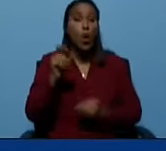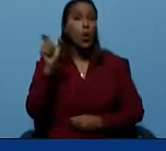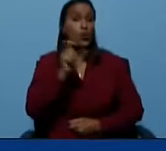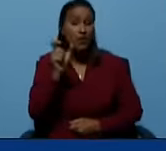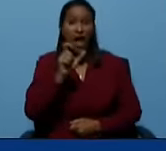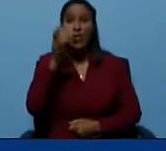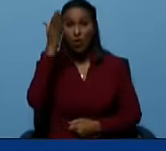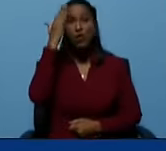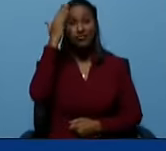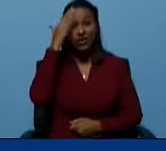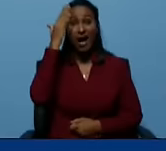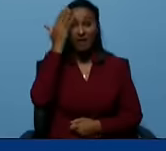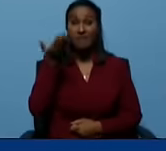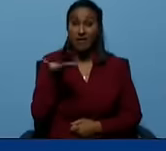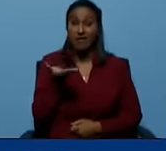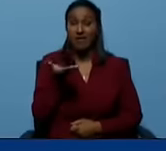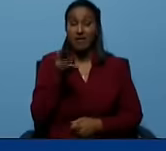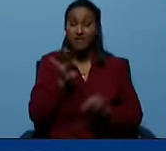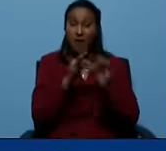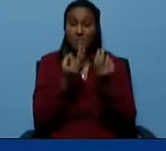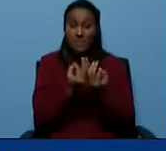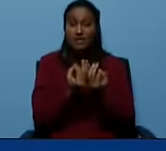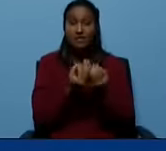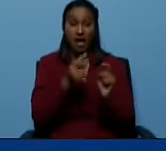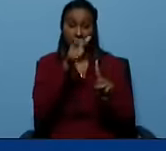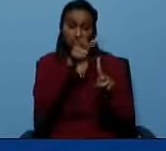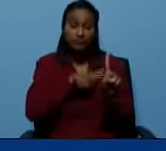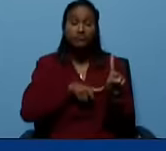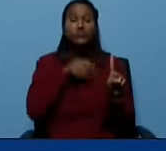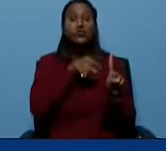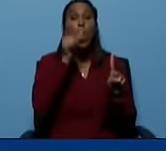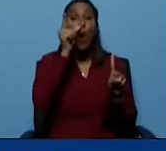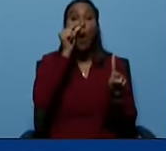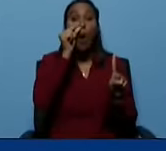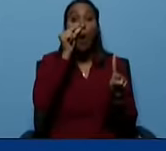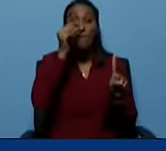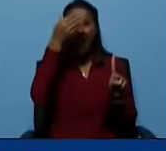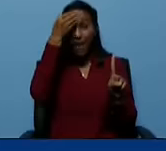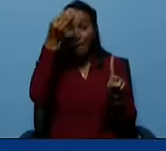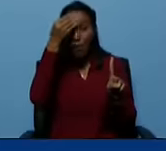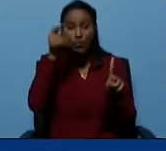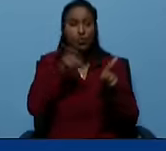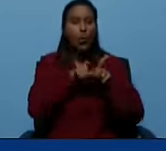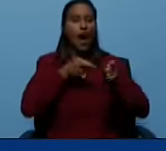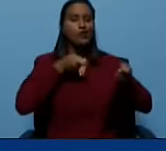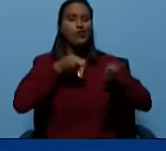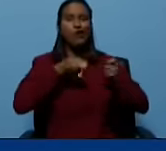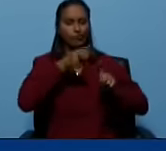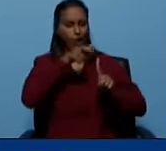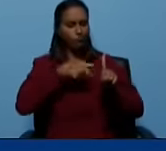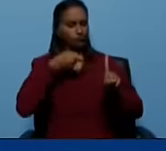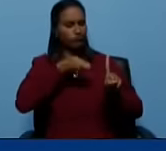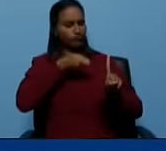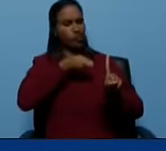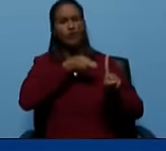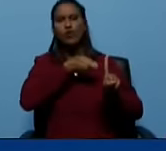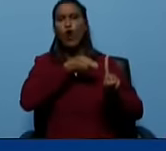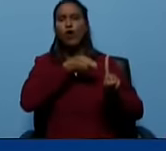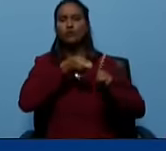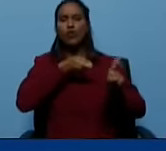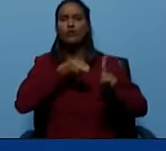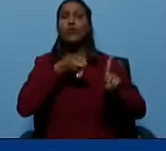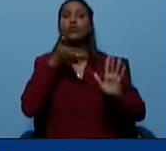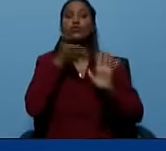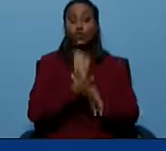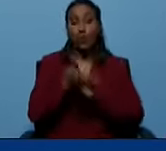hija, lo saben. Que este señor lo han convertido en un monigote, amarrado por la prófuga de la justicia